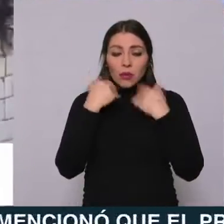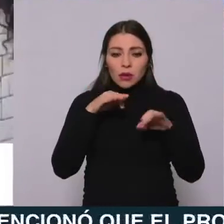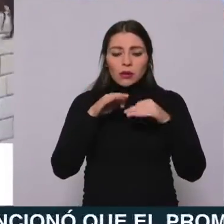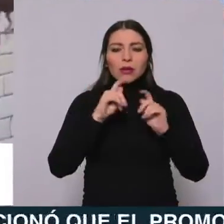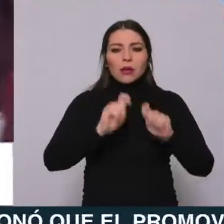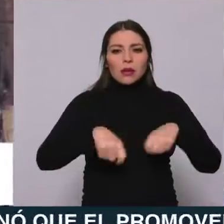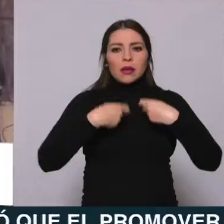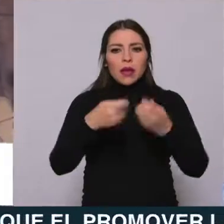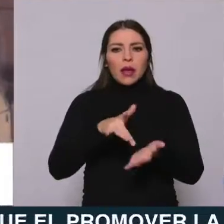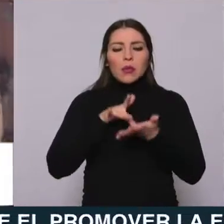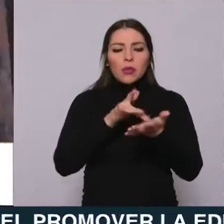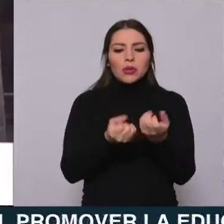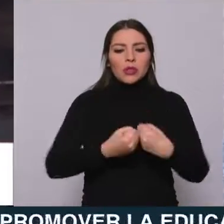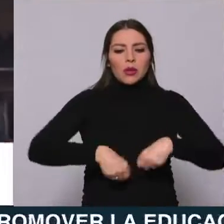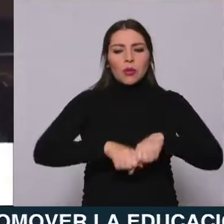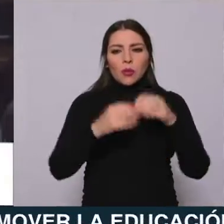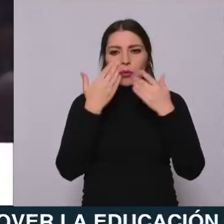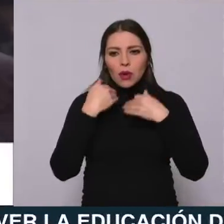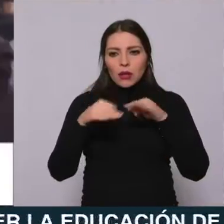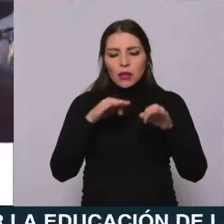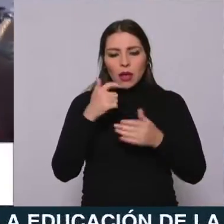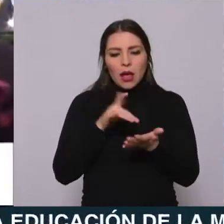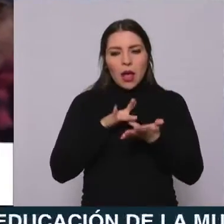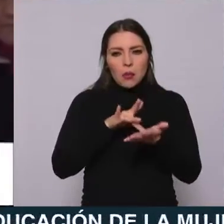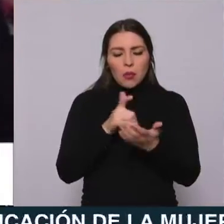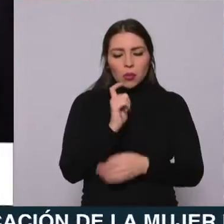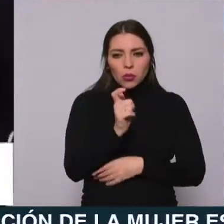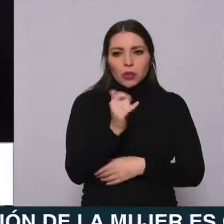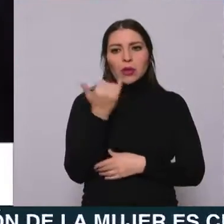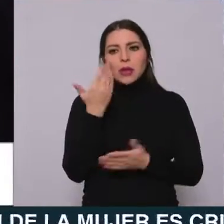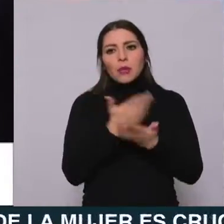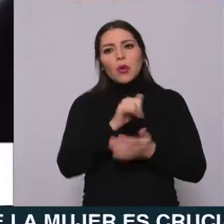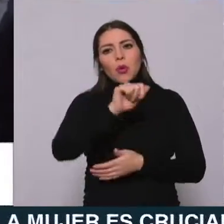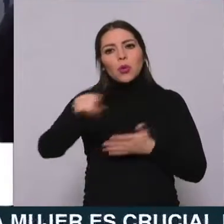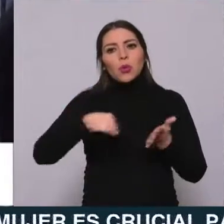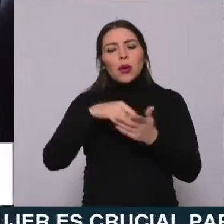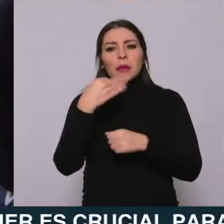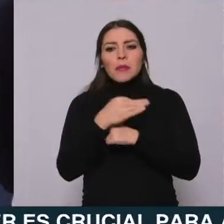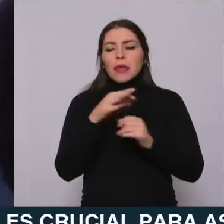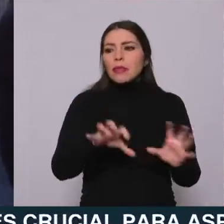vendiendo sus productos. Con imágenes de Javier Cordero, Mariana Sánchez, 21 Noticias.